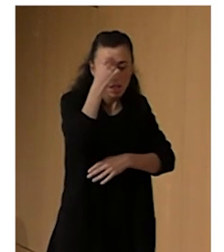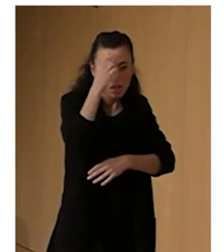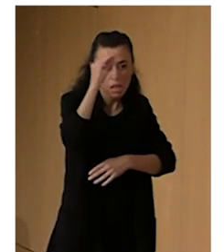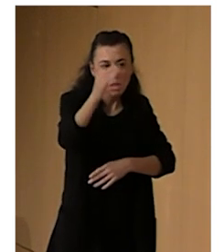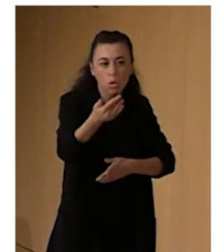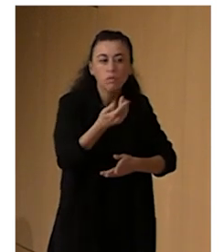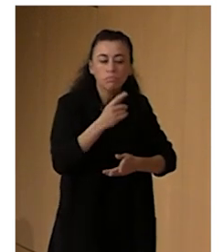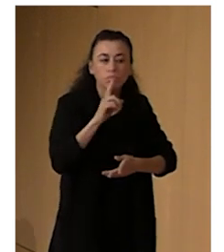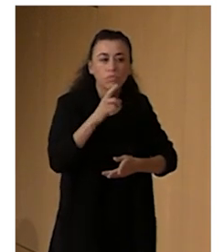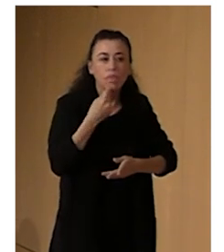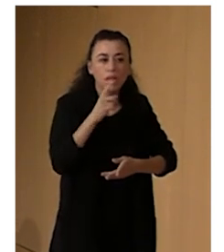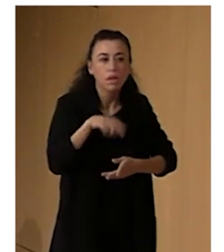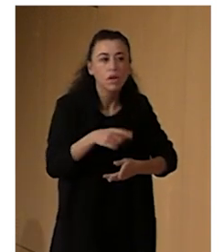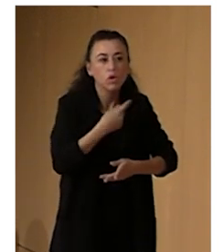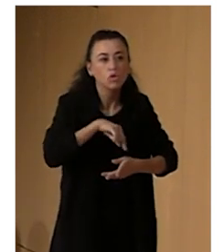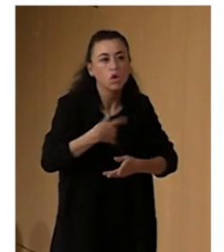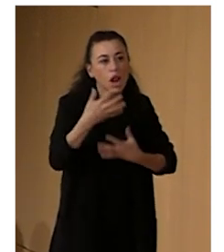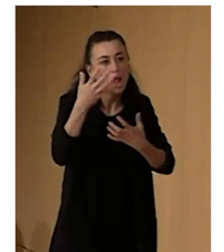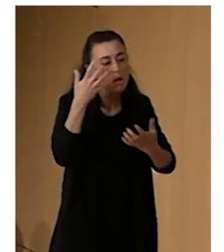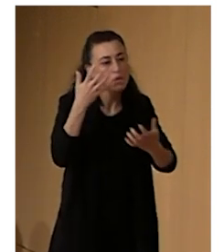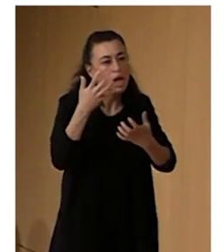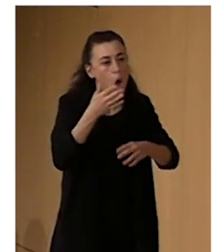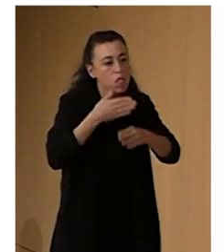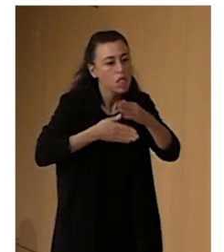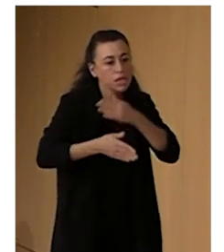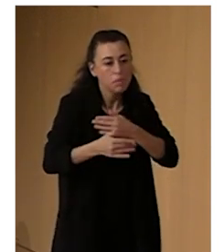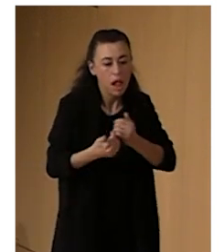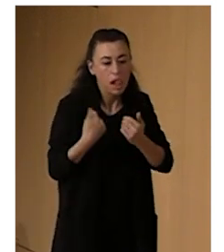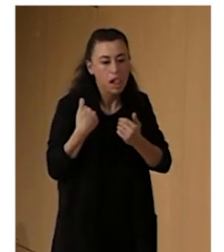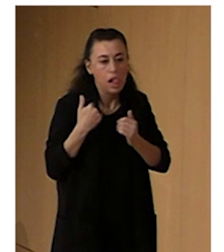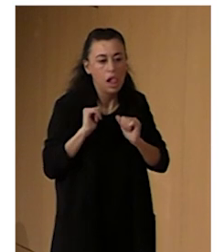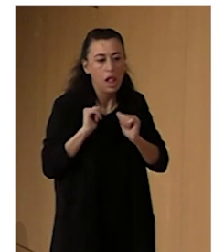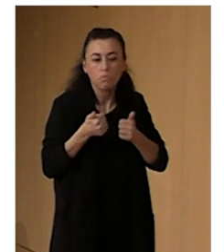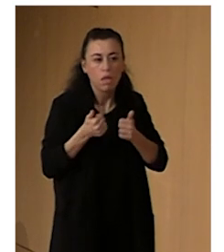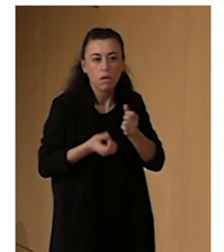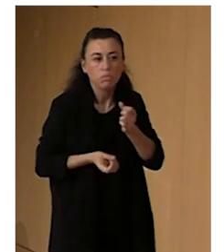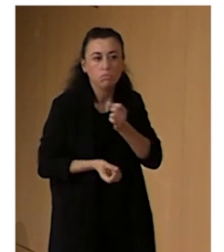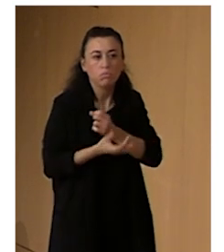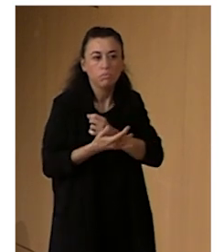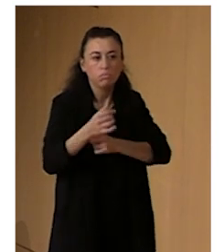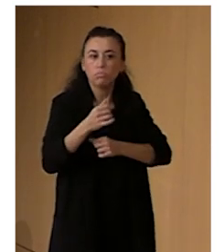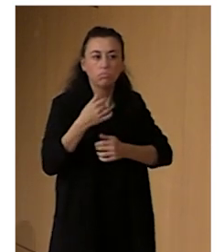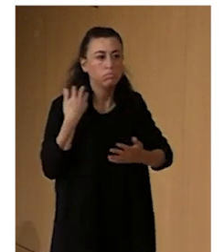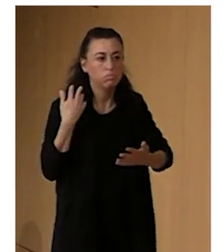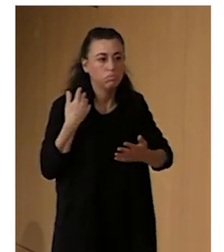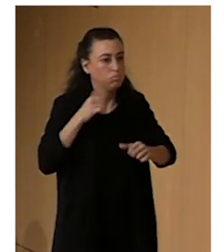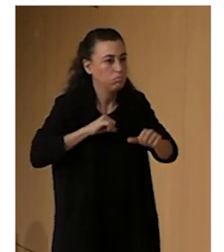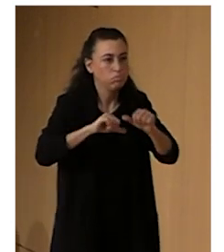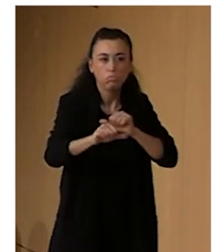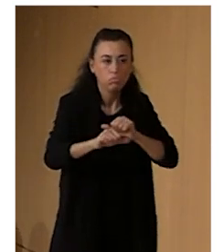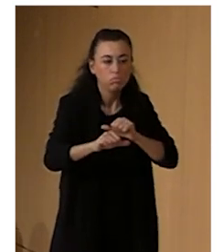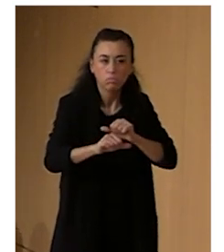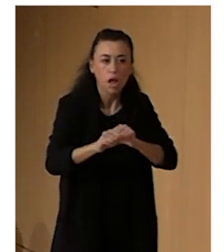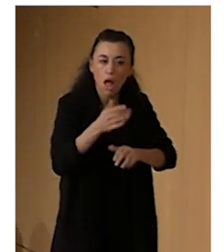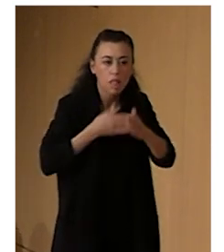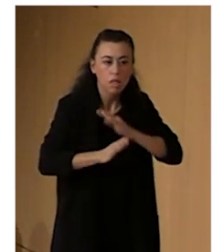espectáculos accesibles en desde el principio o sea es muy importante eh nos dimos cuenta que la que la accesibilidad sea